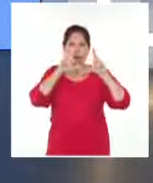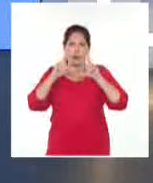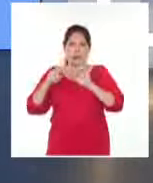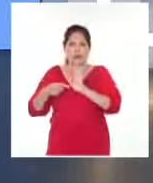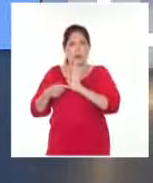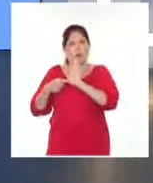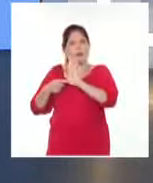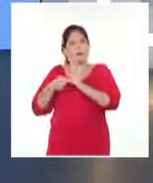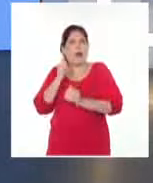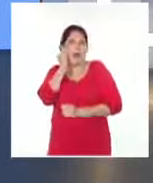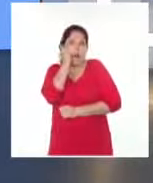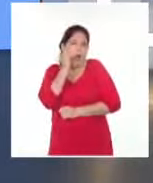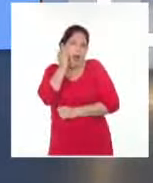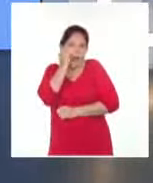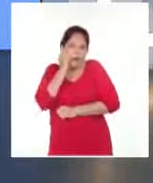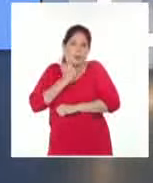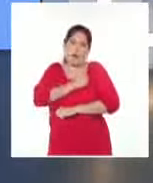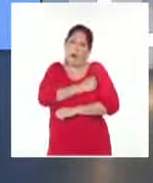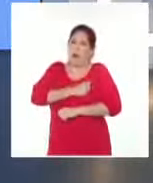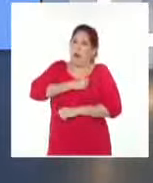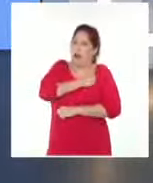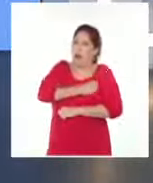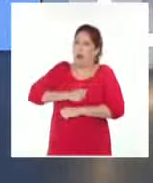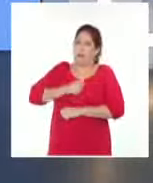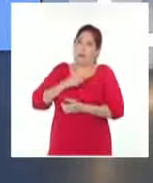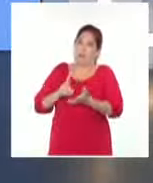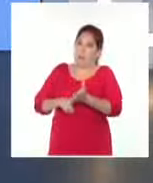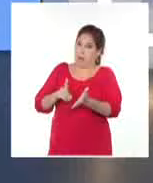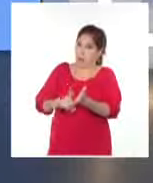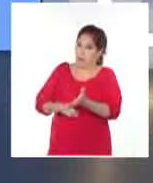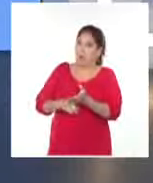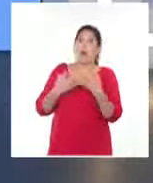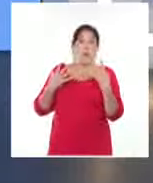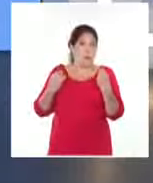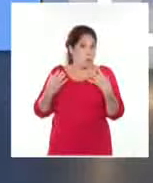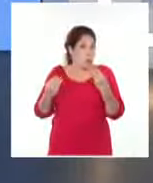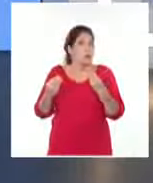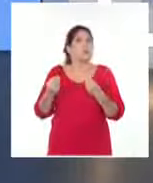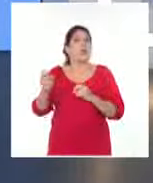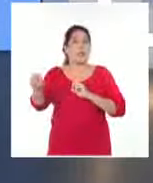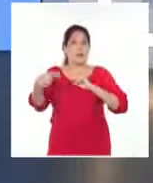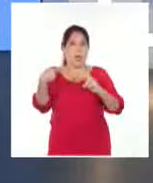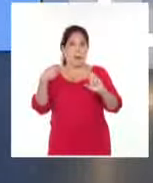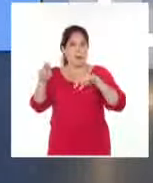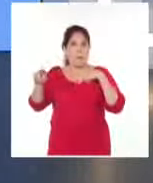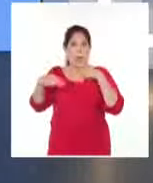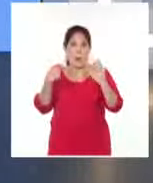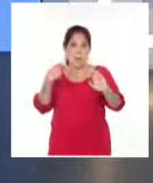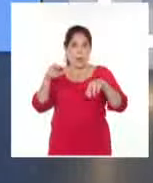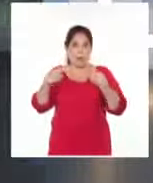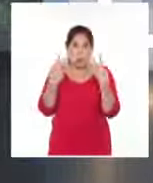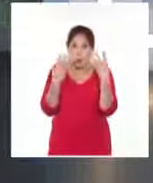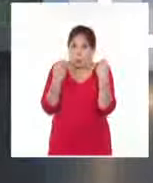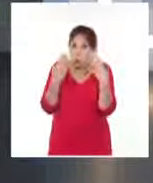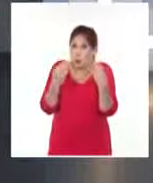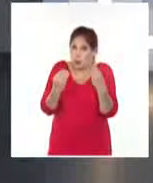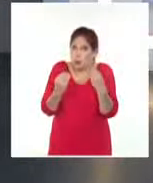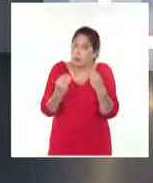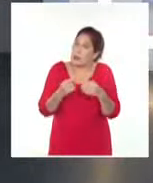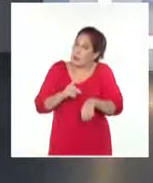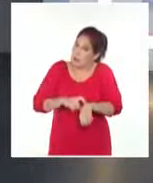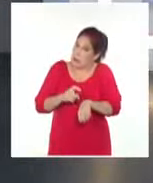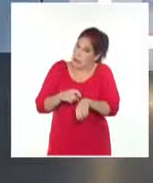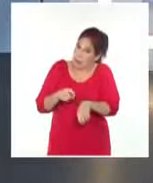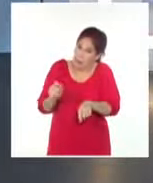afectos que le profesamos a nuestros progenitores. Y muchas han sido las imágenes que hemos recibido, de las cuales por razones de tiempo